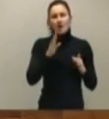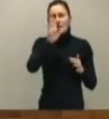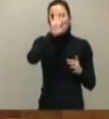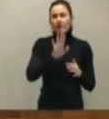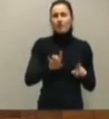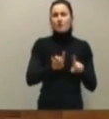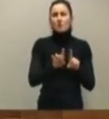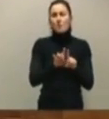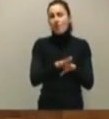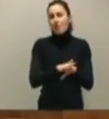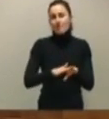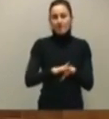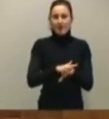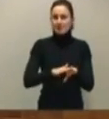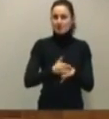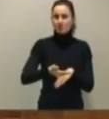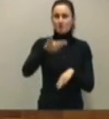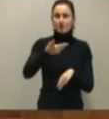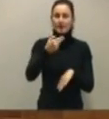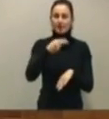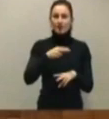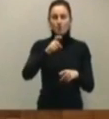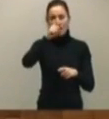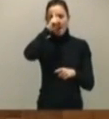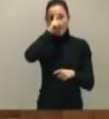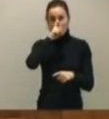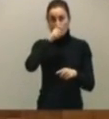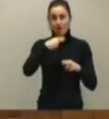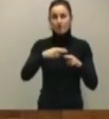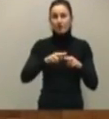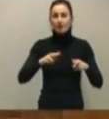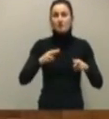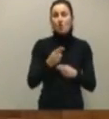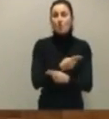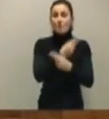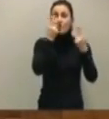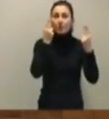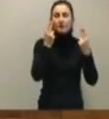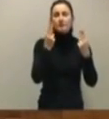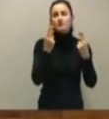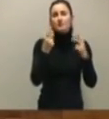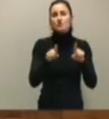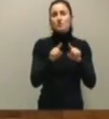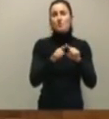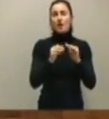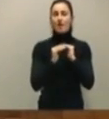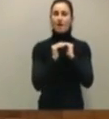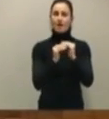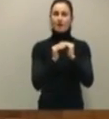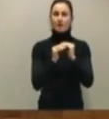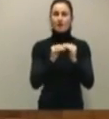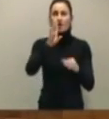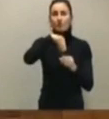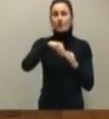parece imprescindible recordar que las políticas públicas tienen un gran potencial para promover la equidad en las etapas